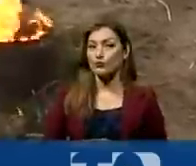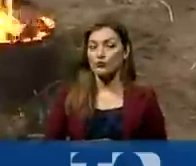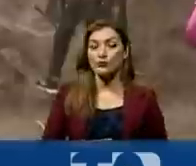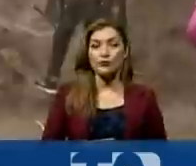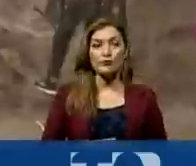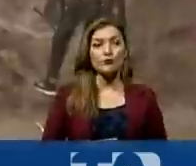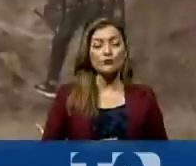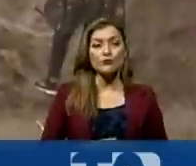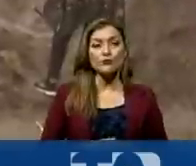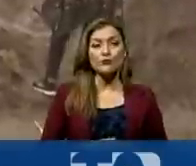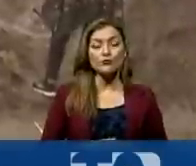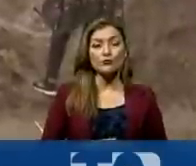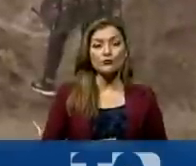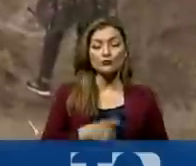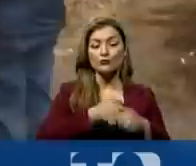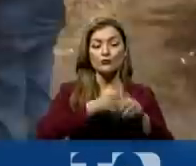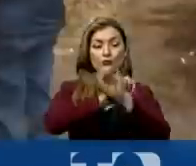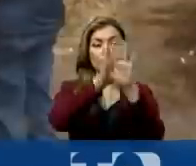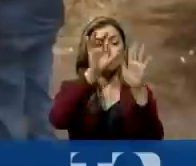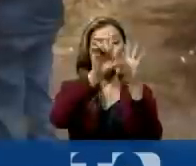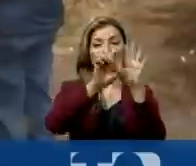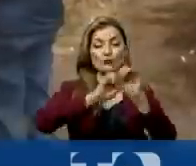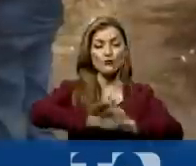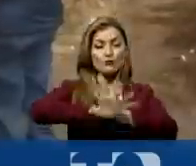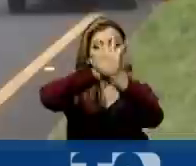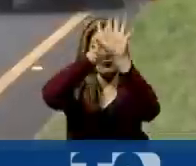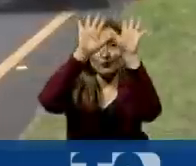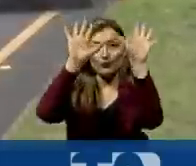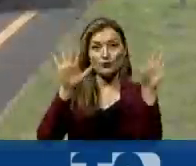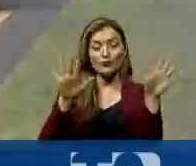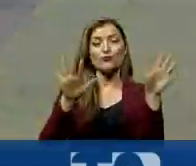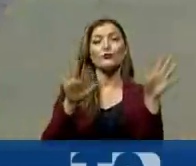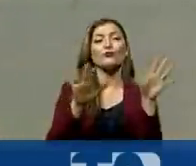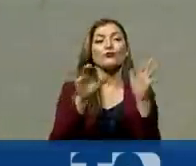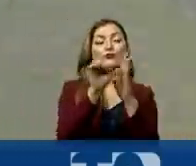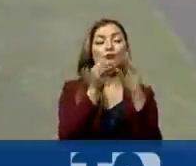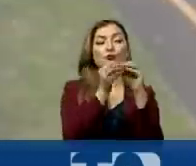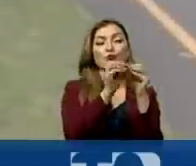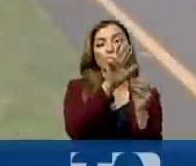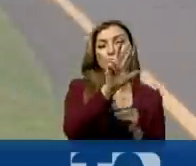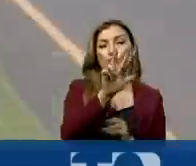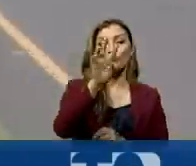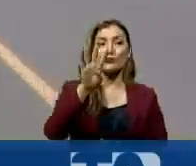puntual mire la ley es clara el código penal es claro en su 346